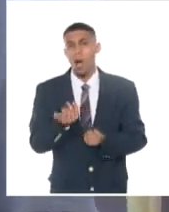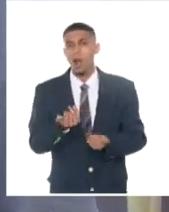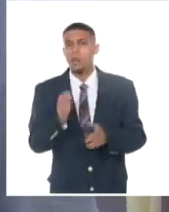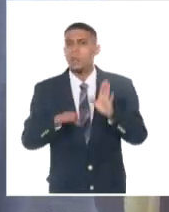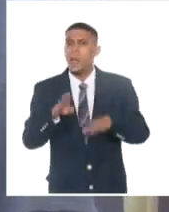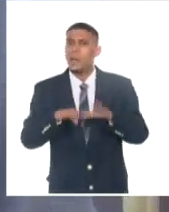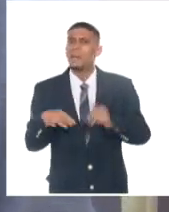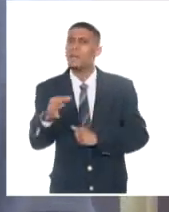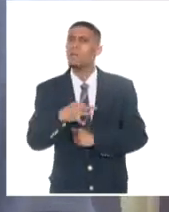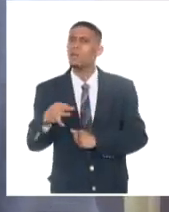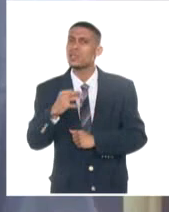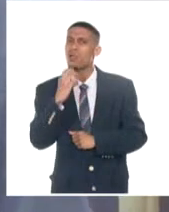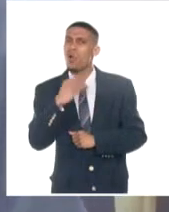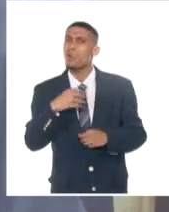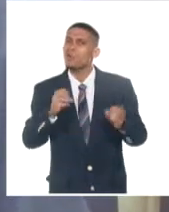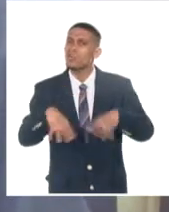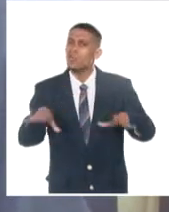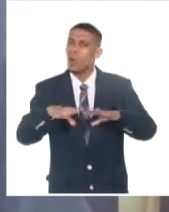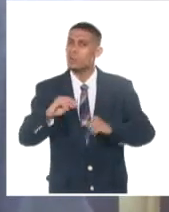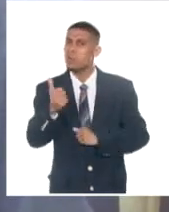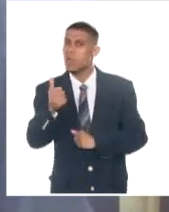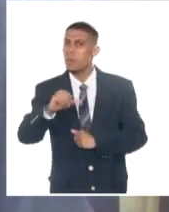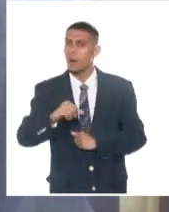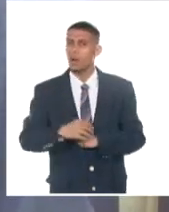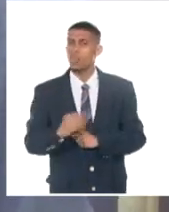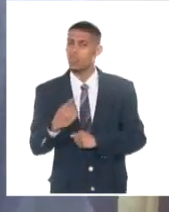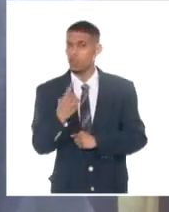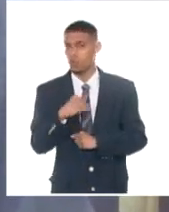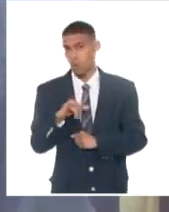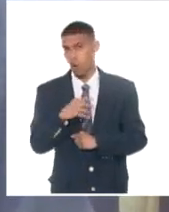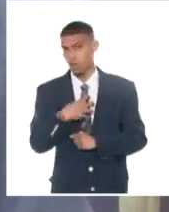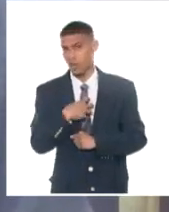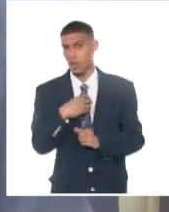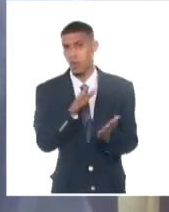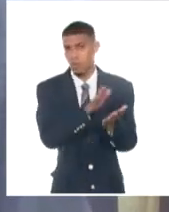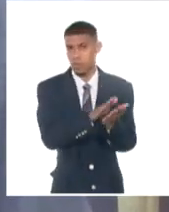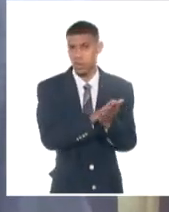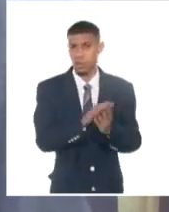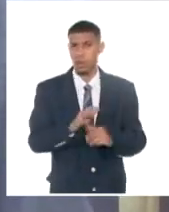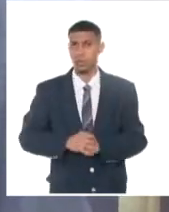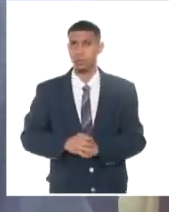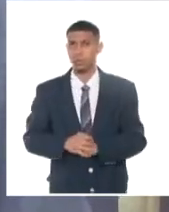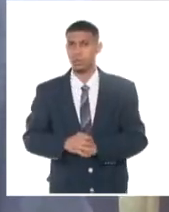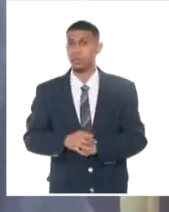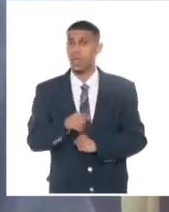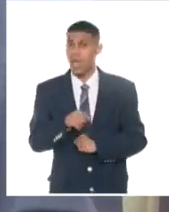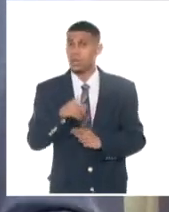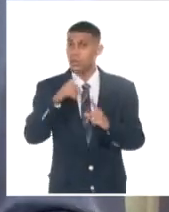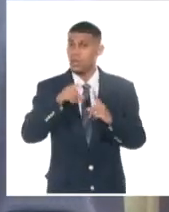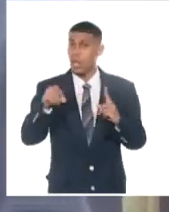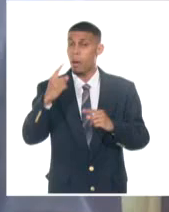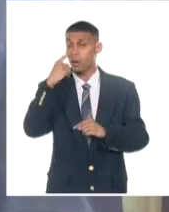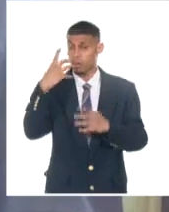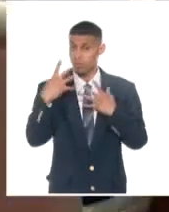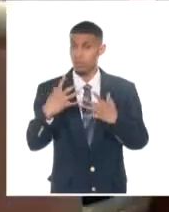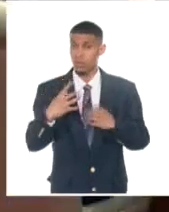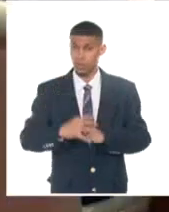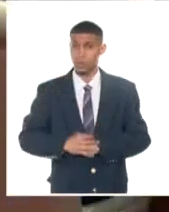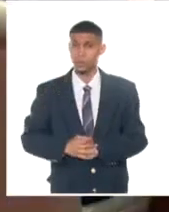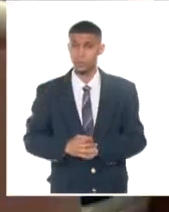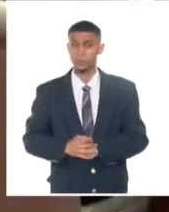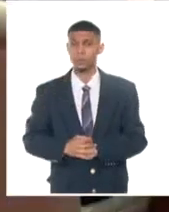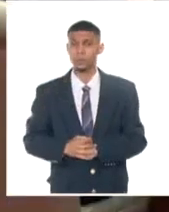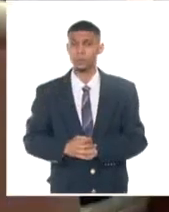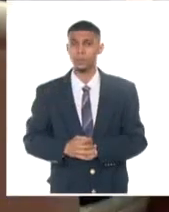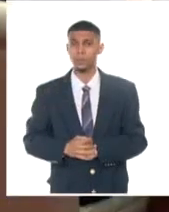de cada municipio, que también ahí tenemos bastante reserva. Pero no lo estamos. Esta es una de las cuestiones en que tenemos reserva todavía. Aunque